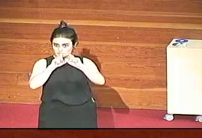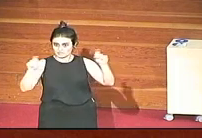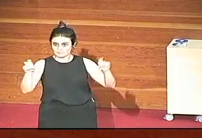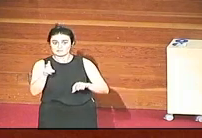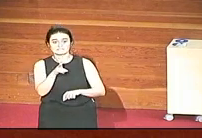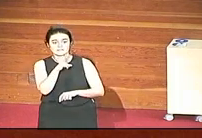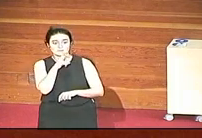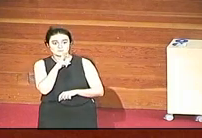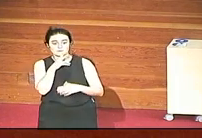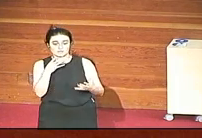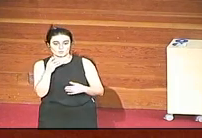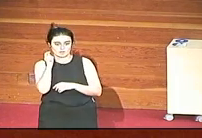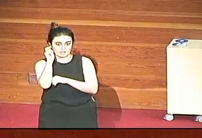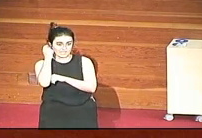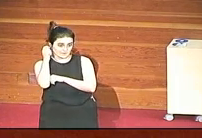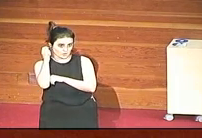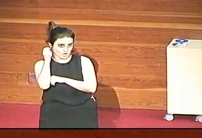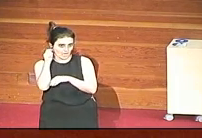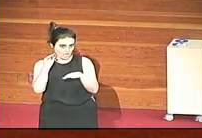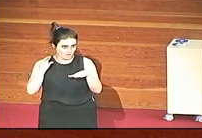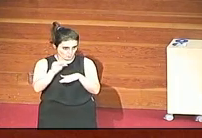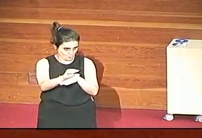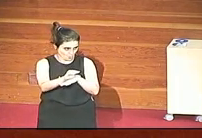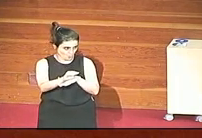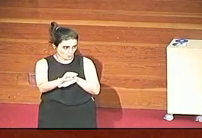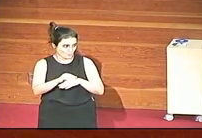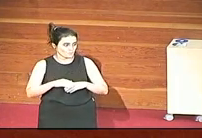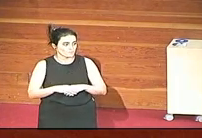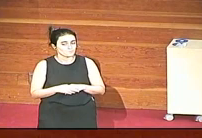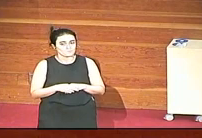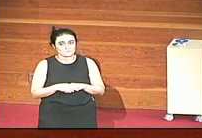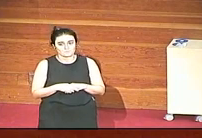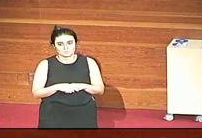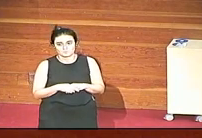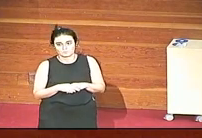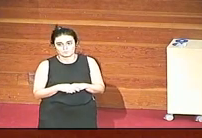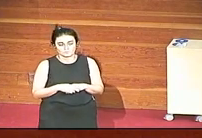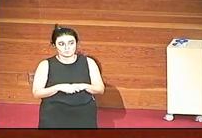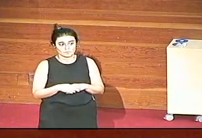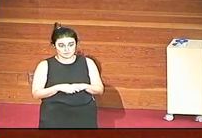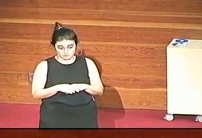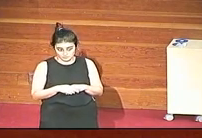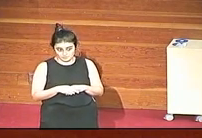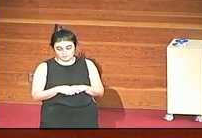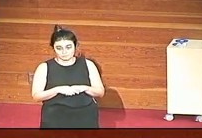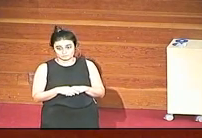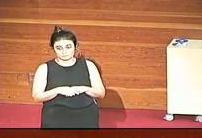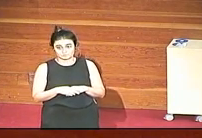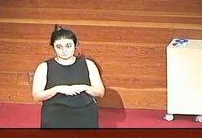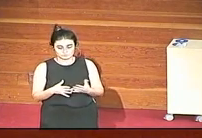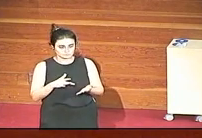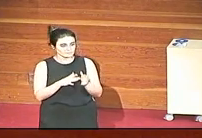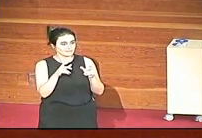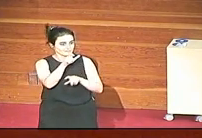iberdrola no entonces bueno pues hay una iniciativa popular